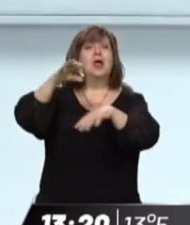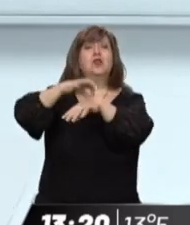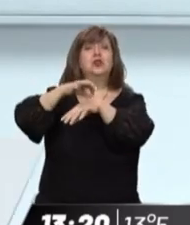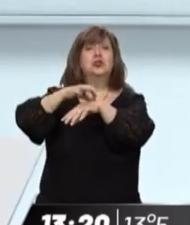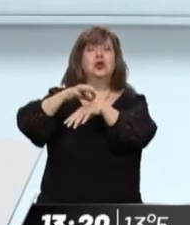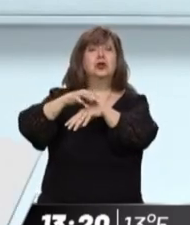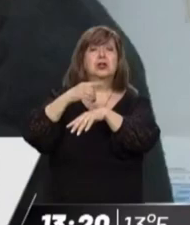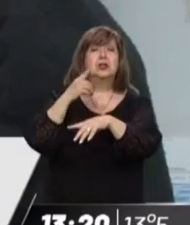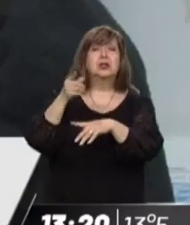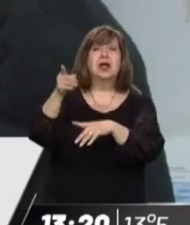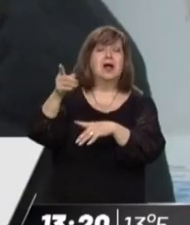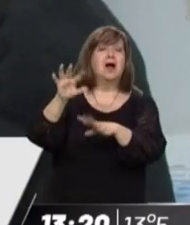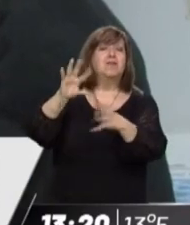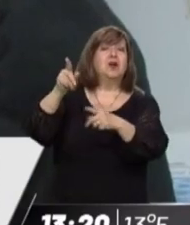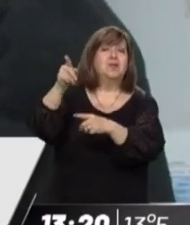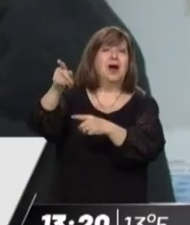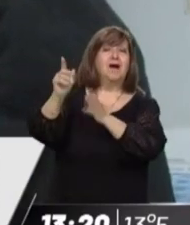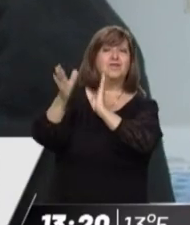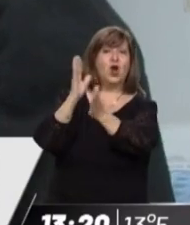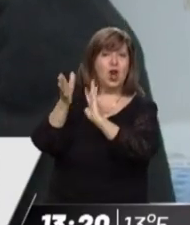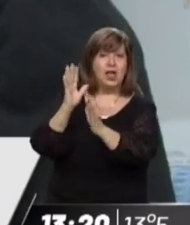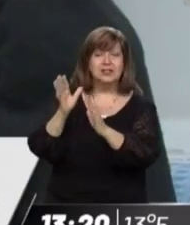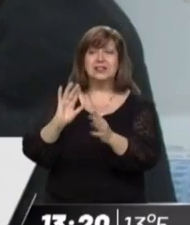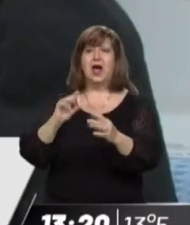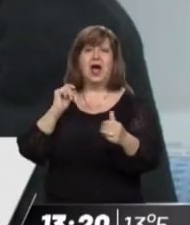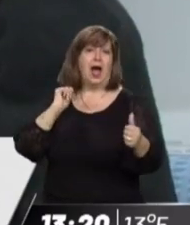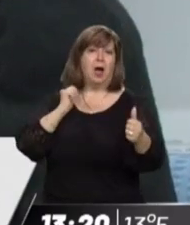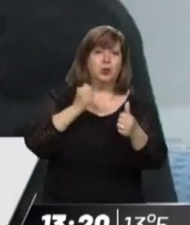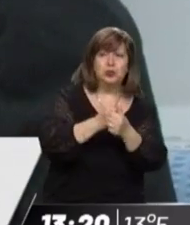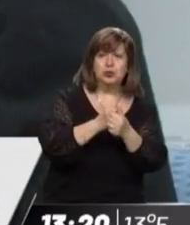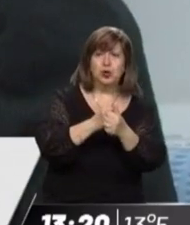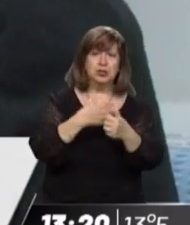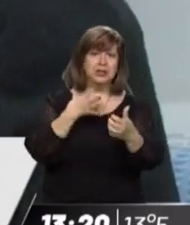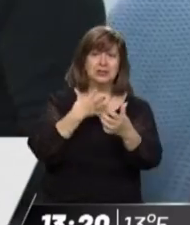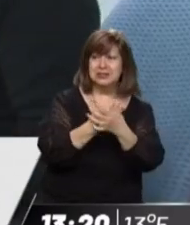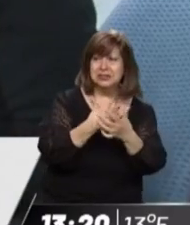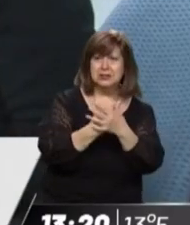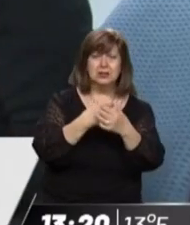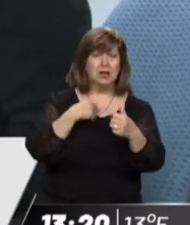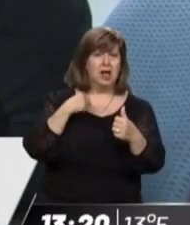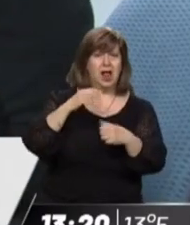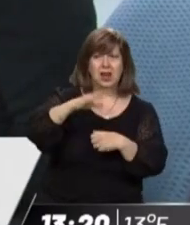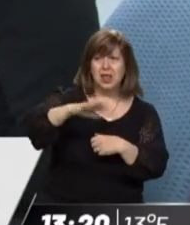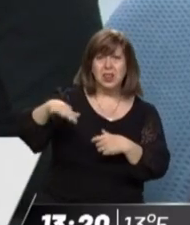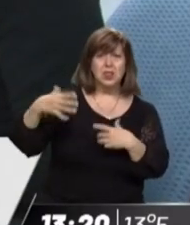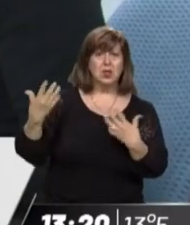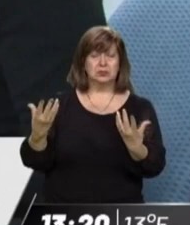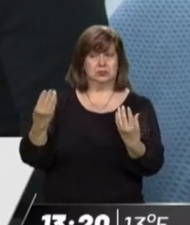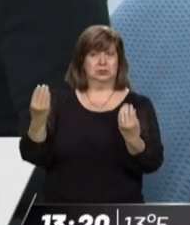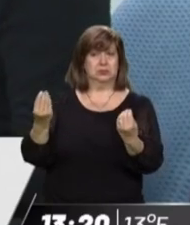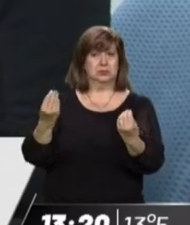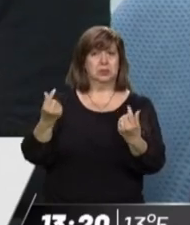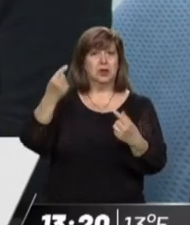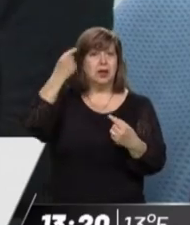que... De abusos sexuales que son incomprensibles en niños o en otras situaciones, que dice,